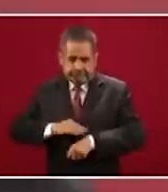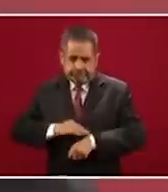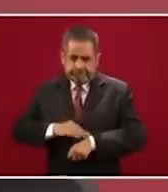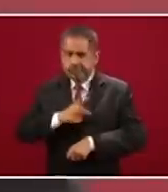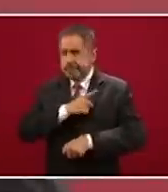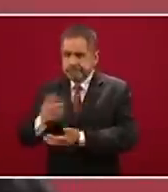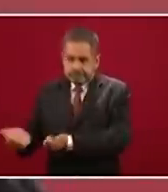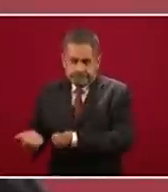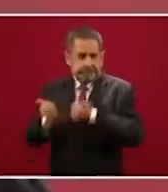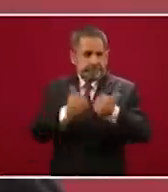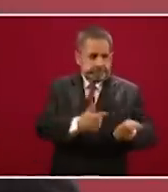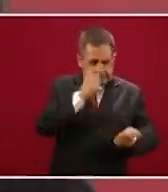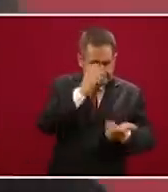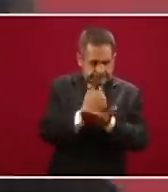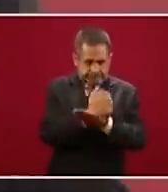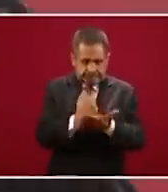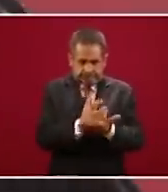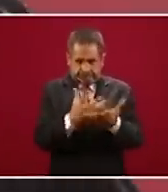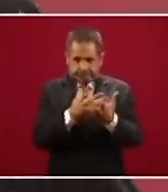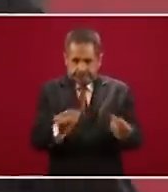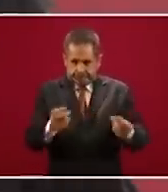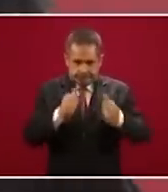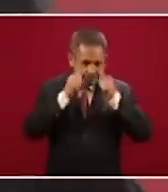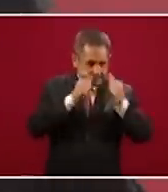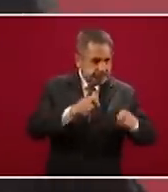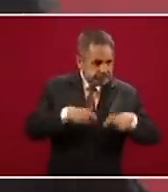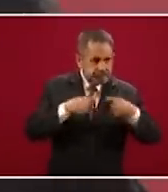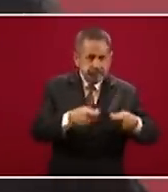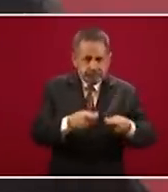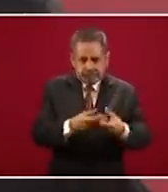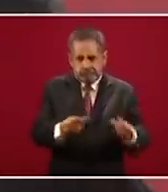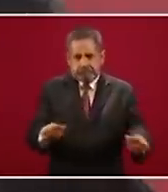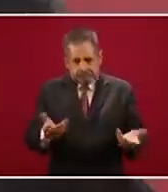que sacarlos para curarlos, para atenderlos.